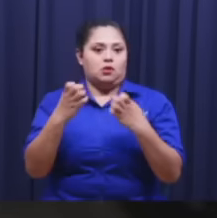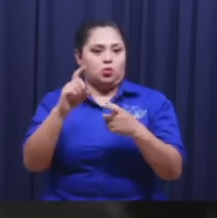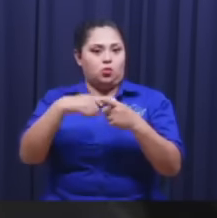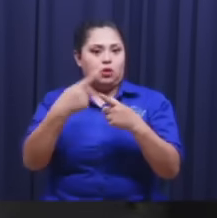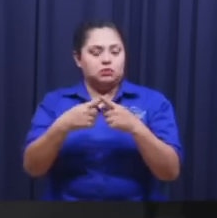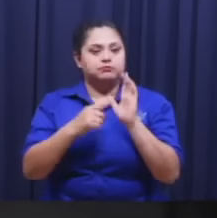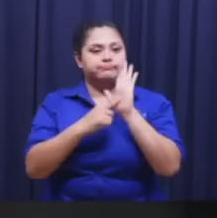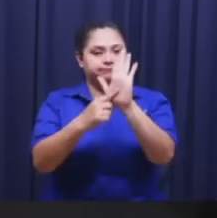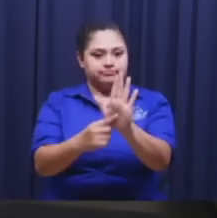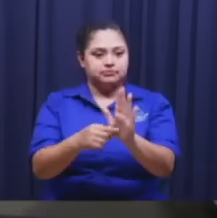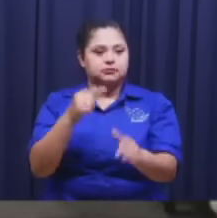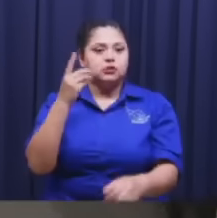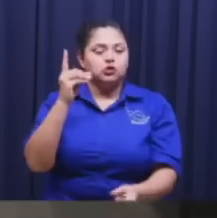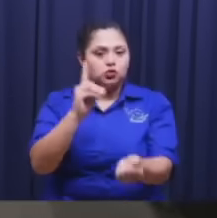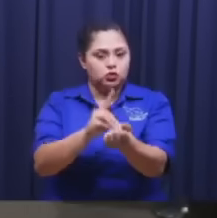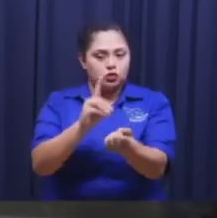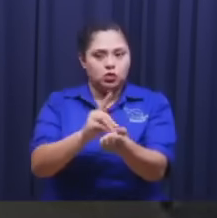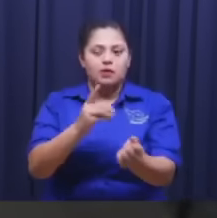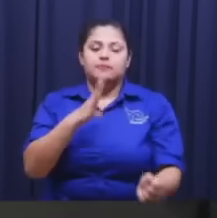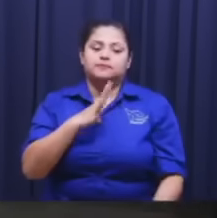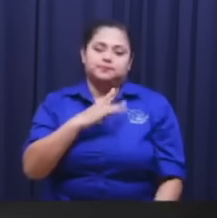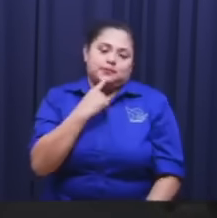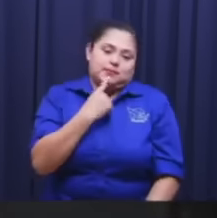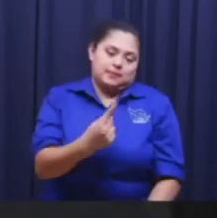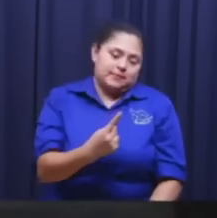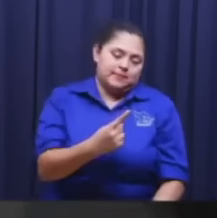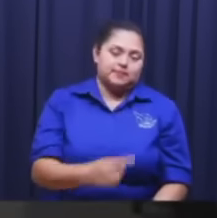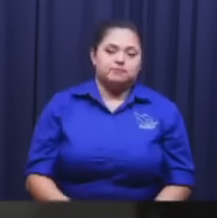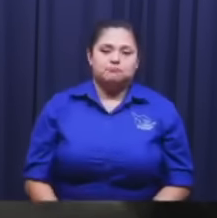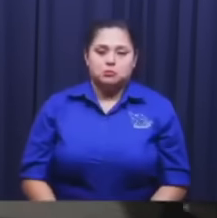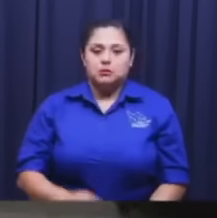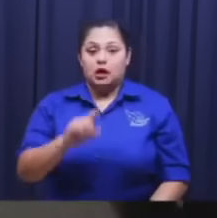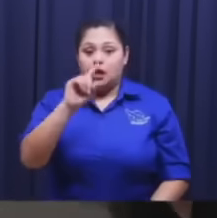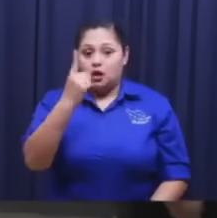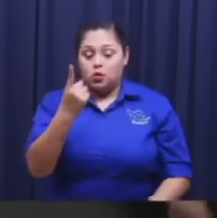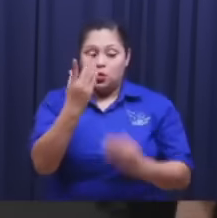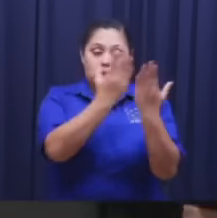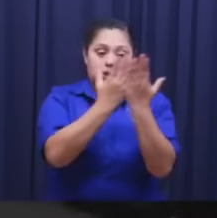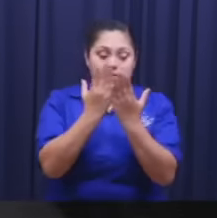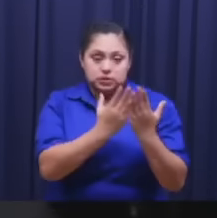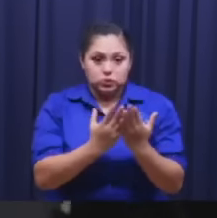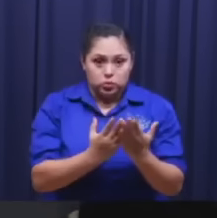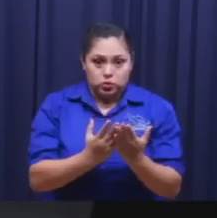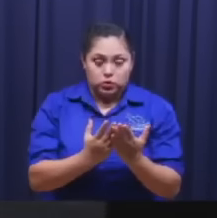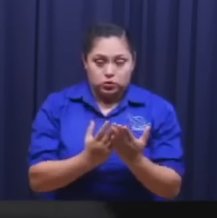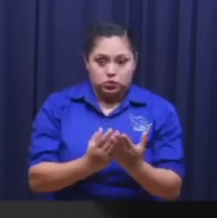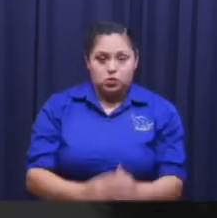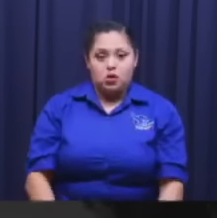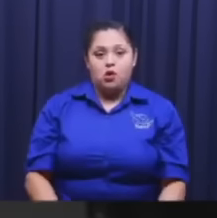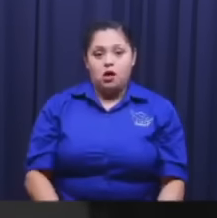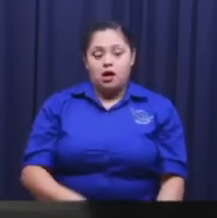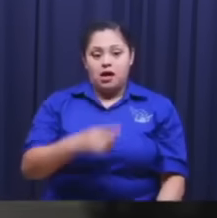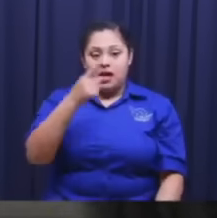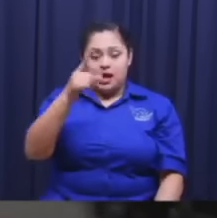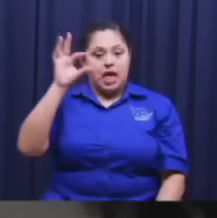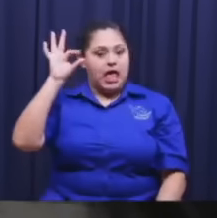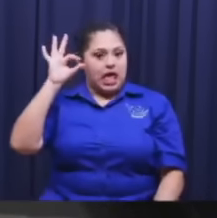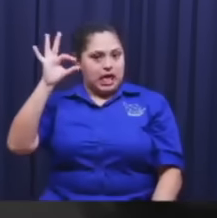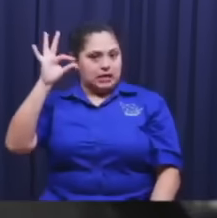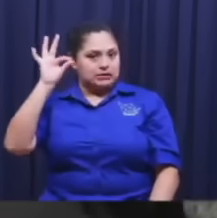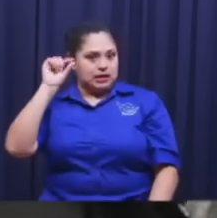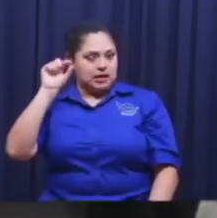uno se lo presentaba al médico, le tenía que decir: en un estudio doble ciego, este producto probó